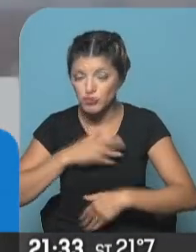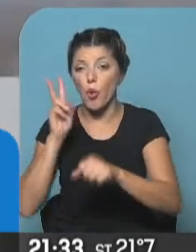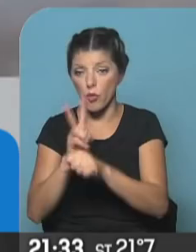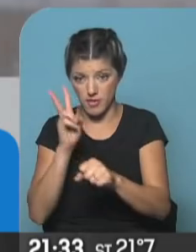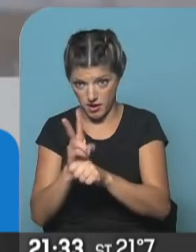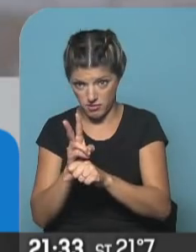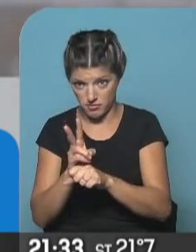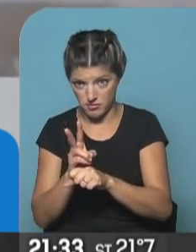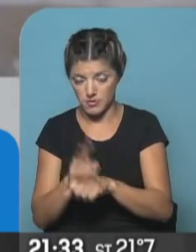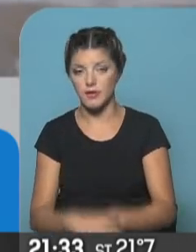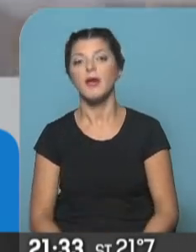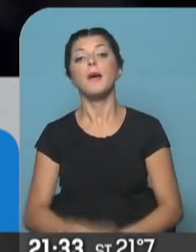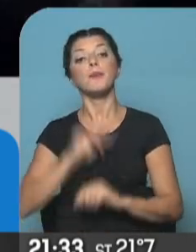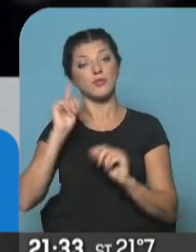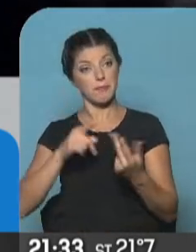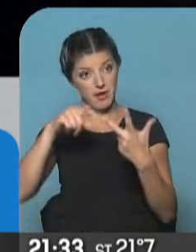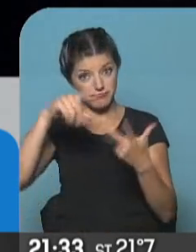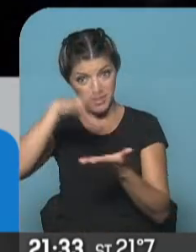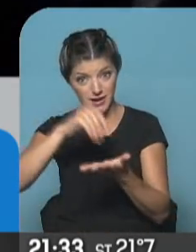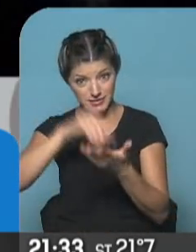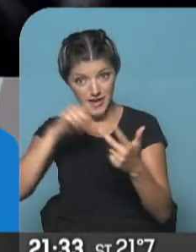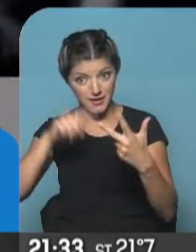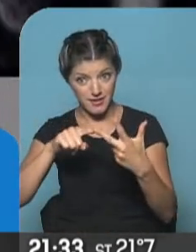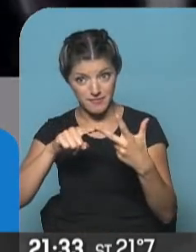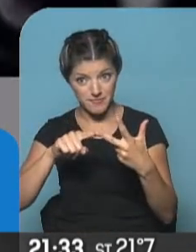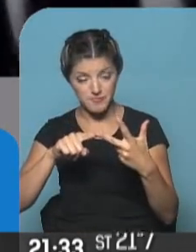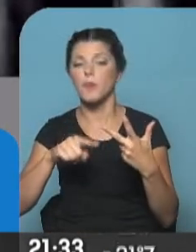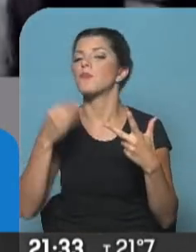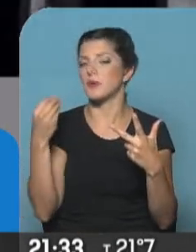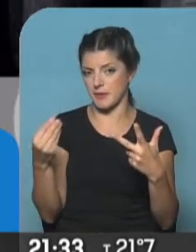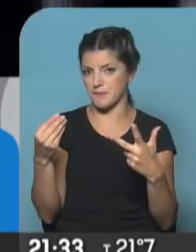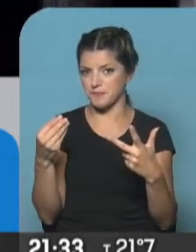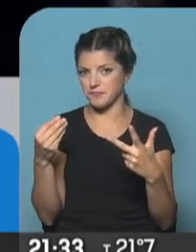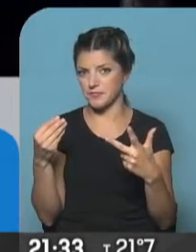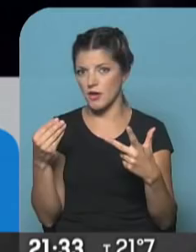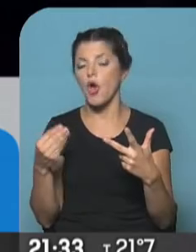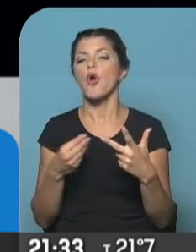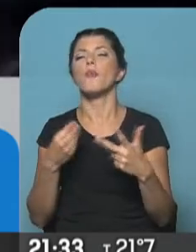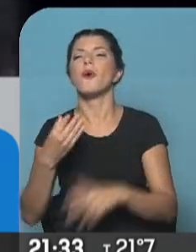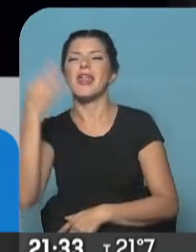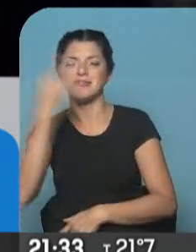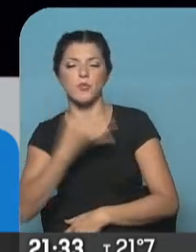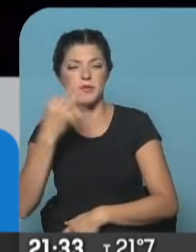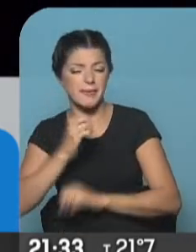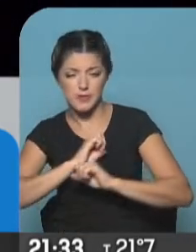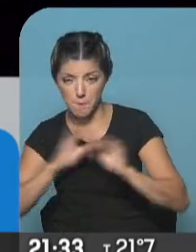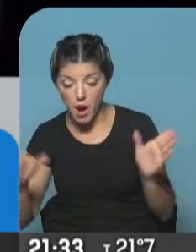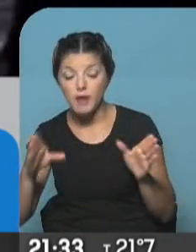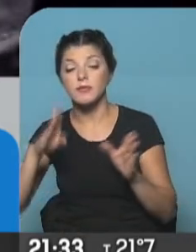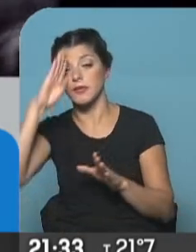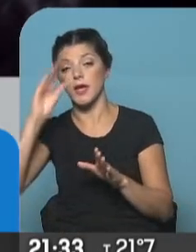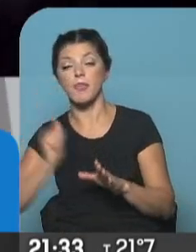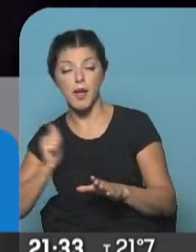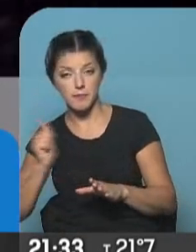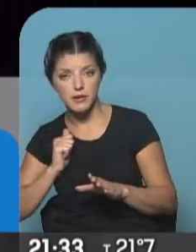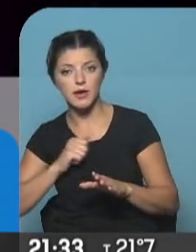terrestre porque, como consecuencia de la inseguridad, la gendarmería ha sido replegada a los centros urbanos. Ustedes la